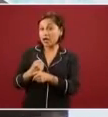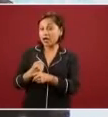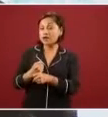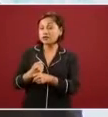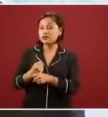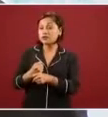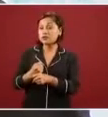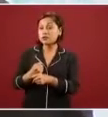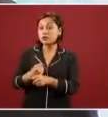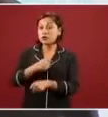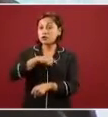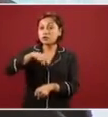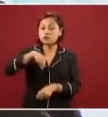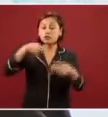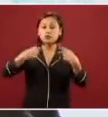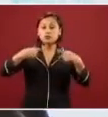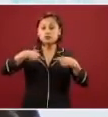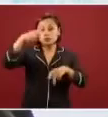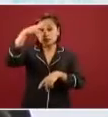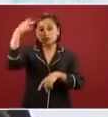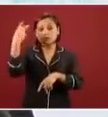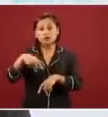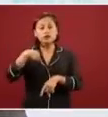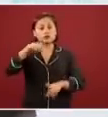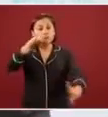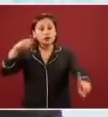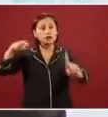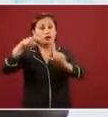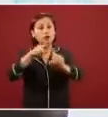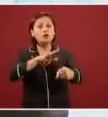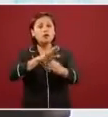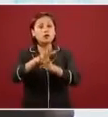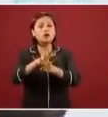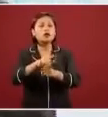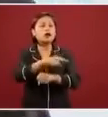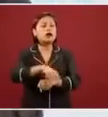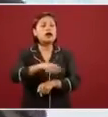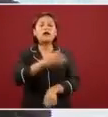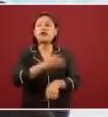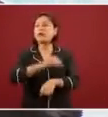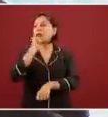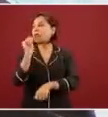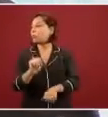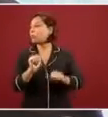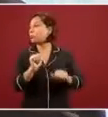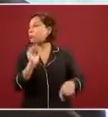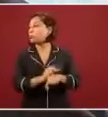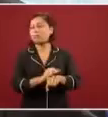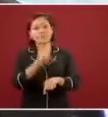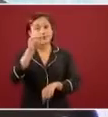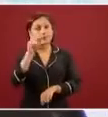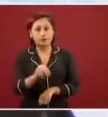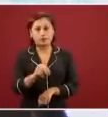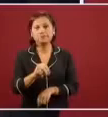mexicanos. Se tiene que acabar la impunidad. Nadie puede entrar a uno de estos esquemas sabiendo que es de carácter ilegal, que además ha habido reformas,